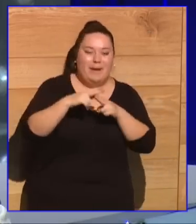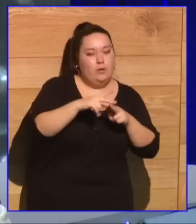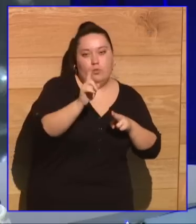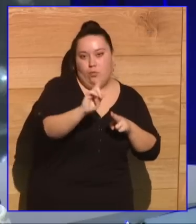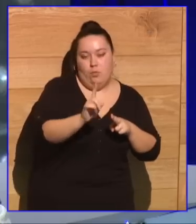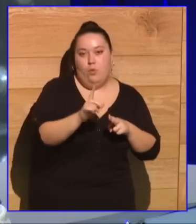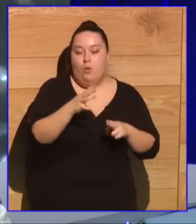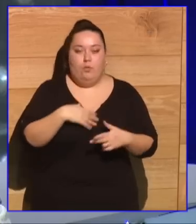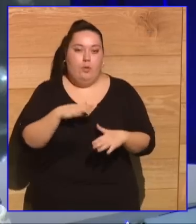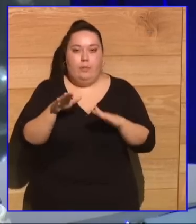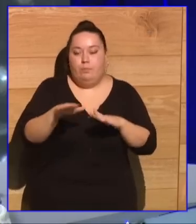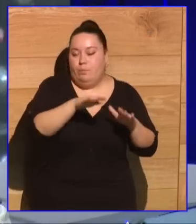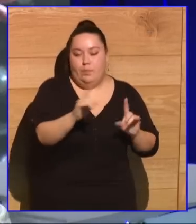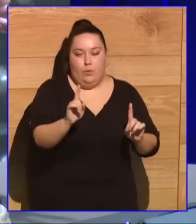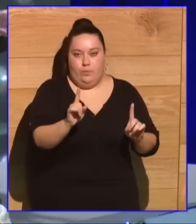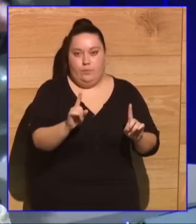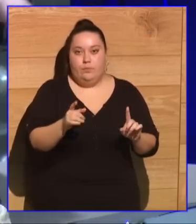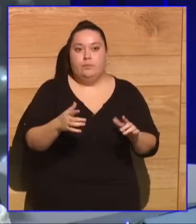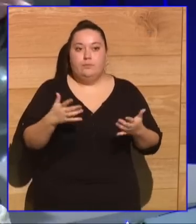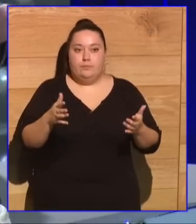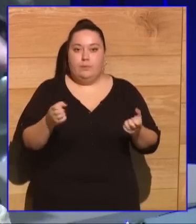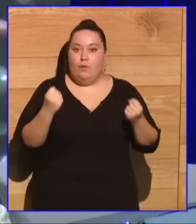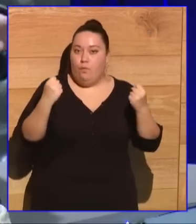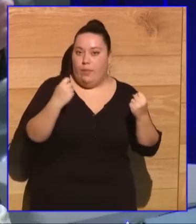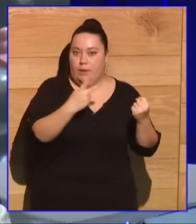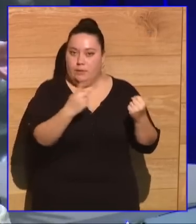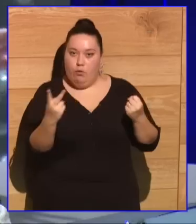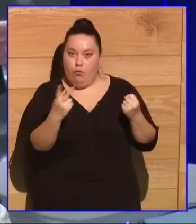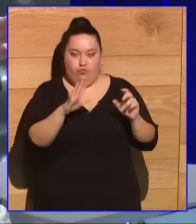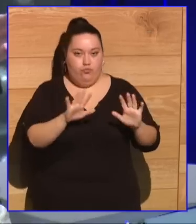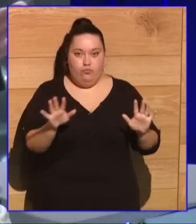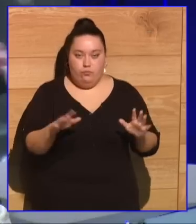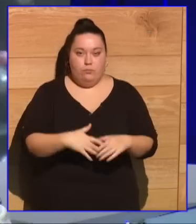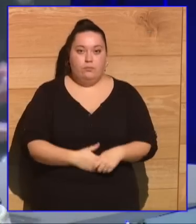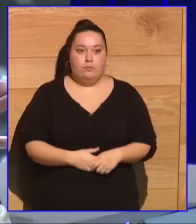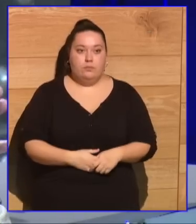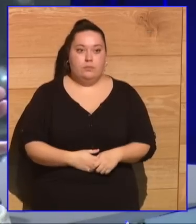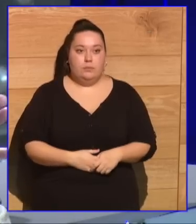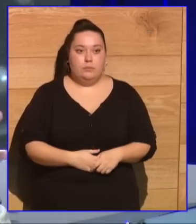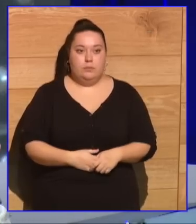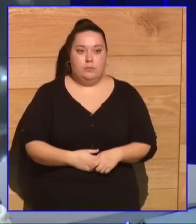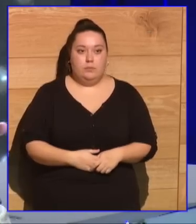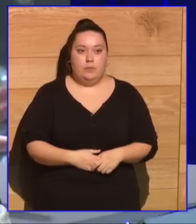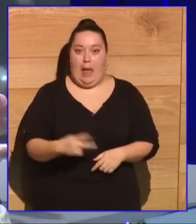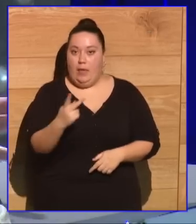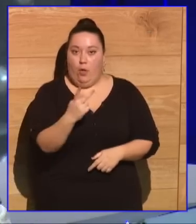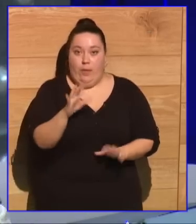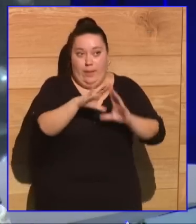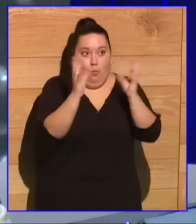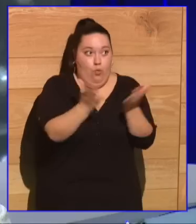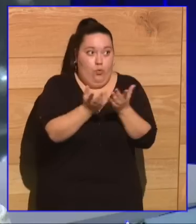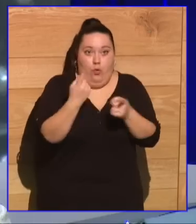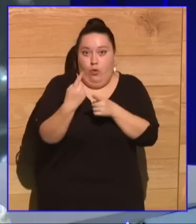partidos ni de simpatías, sino de fuerzas que rigen las dialécticas del